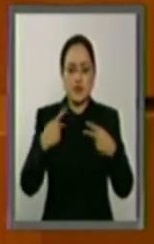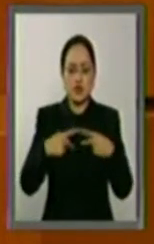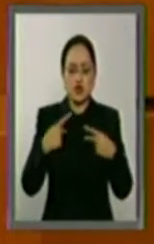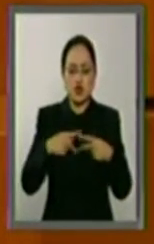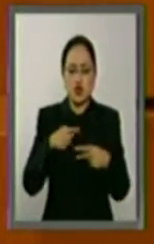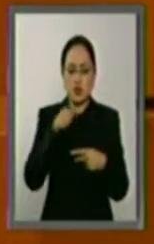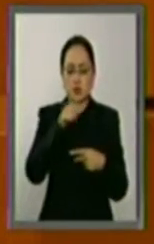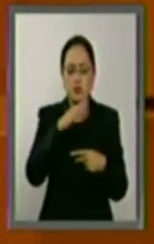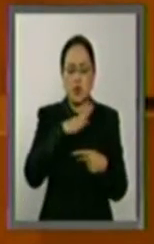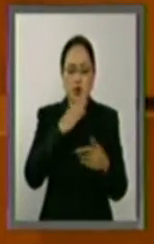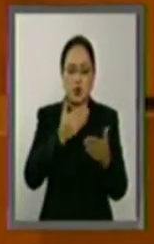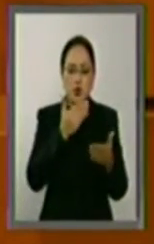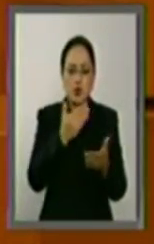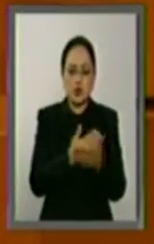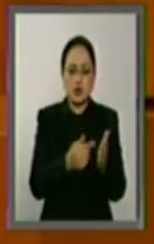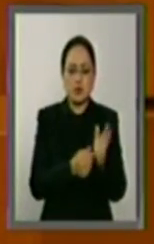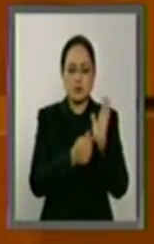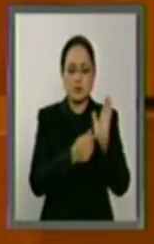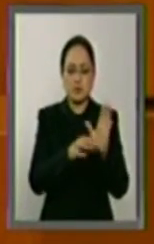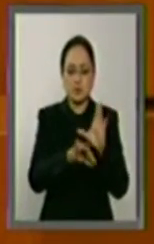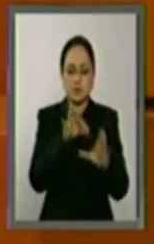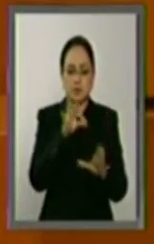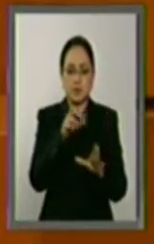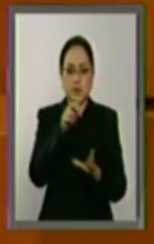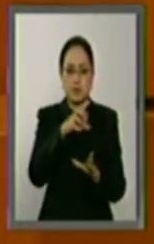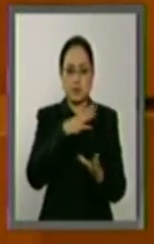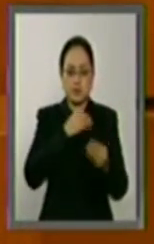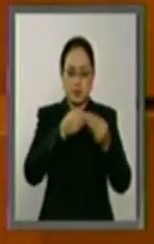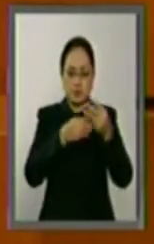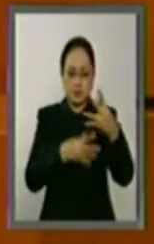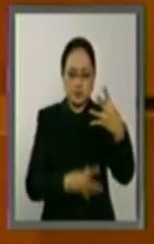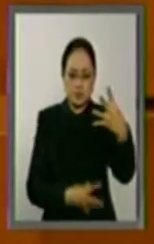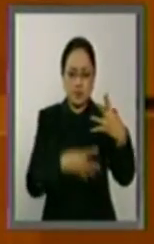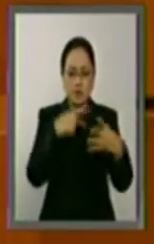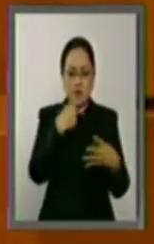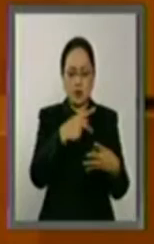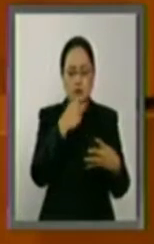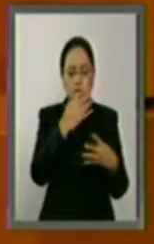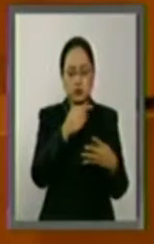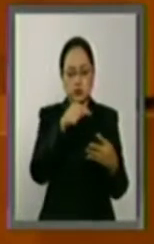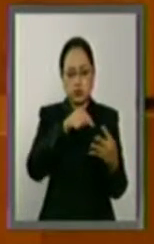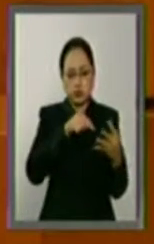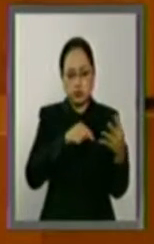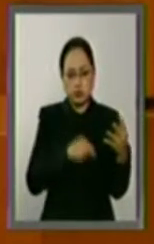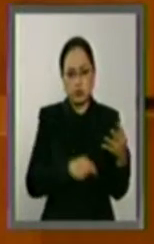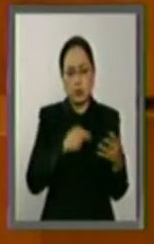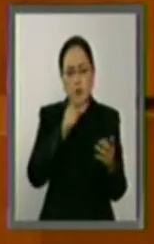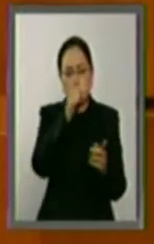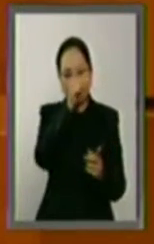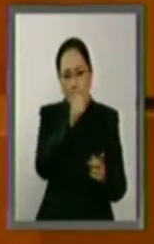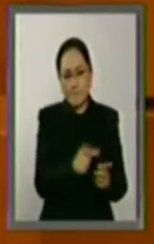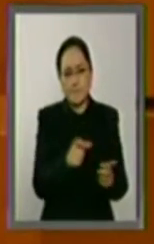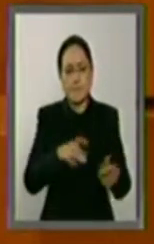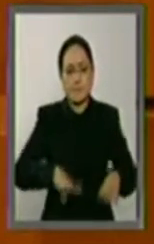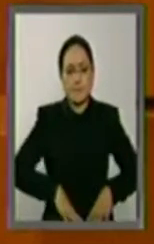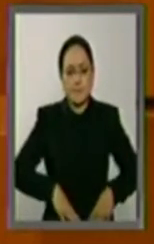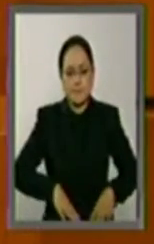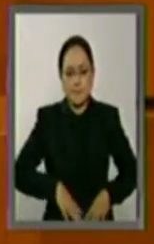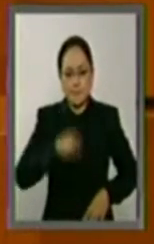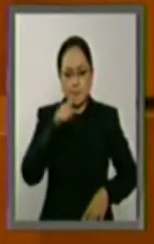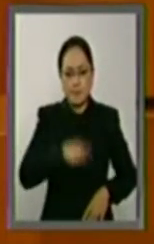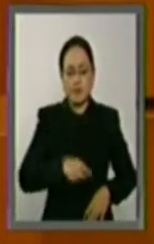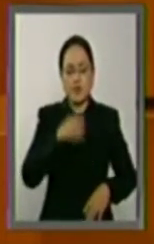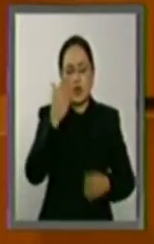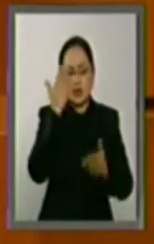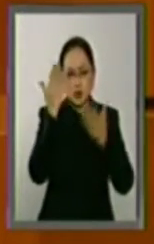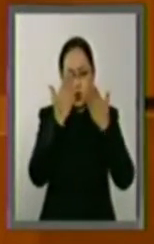el ciudadano que se propone. Como se desglosa en sus estudios y en el perfil profesional y